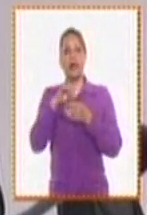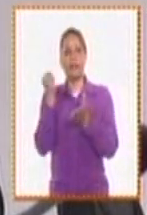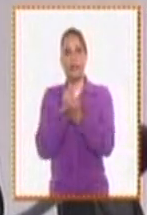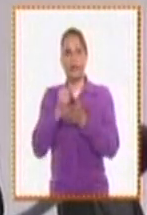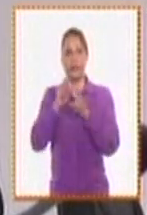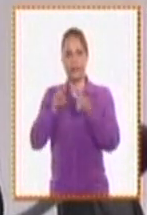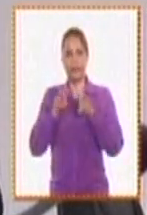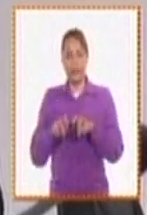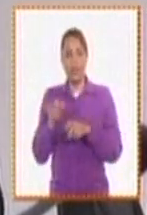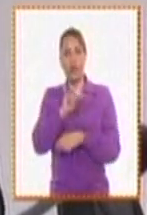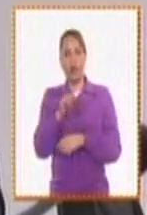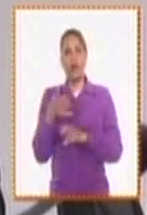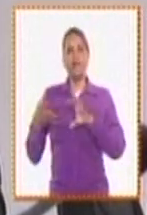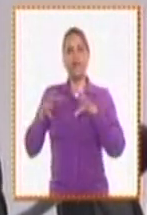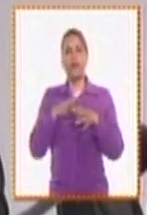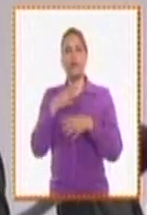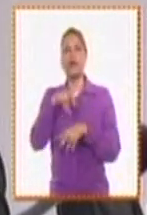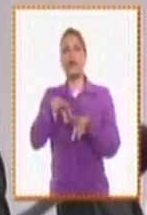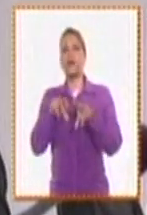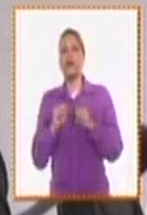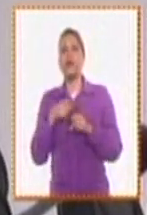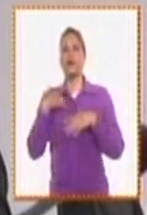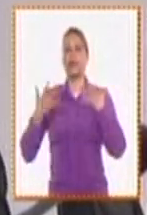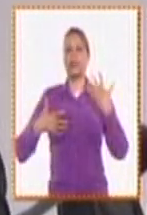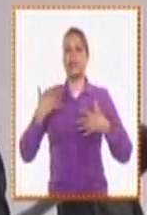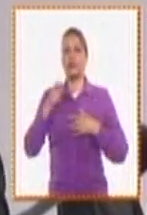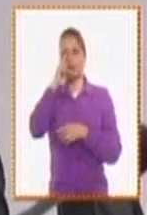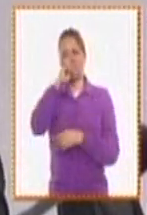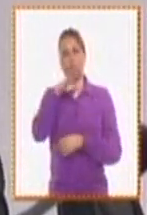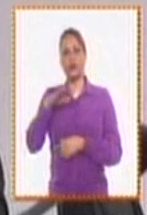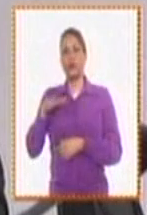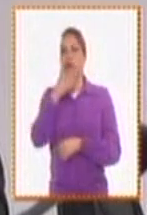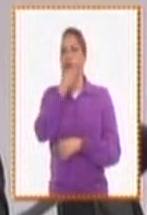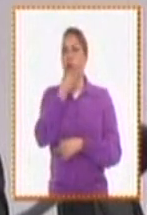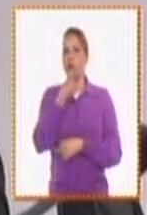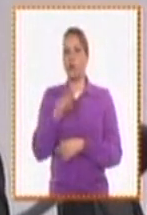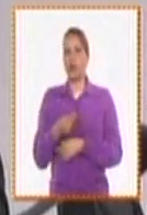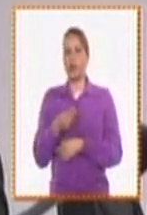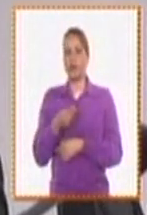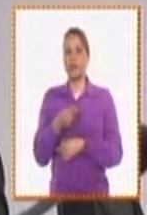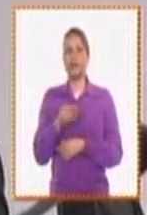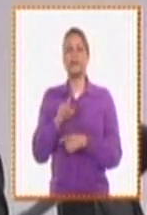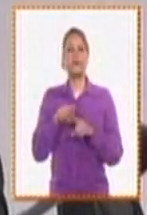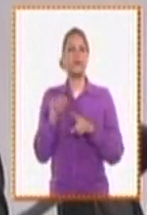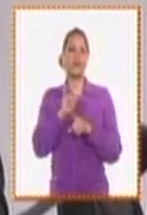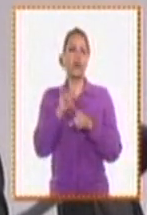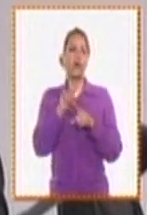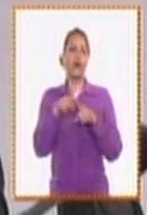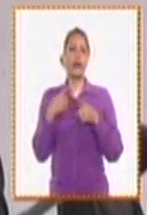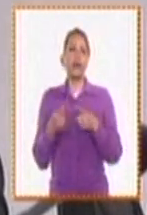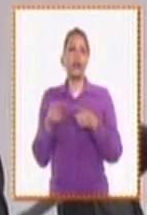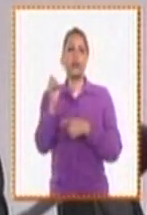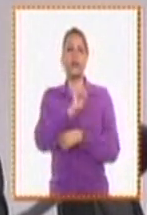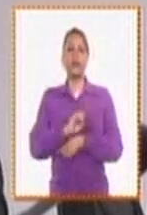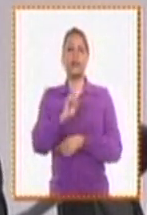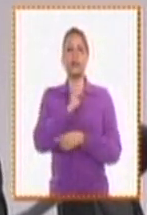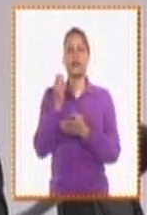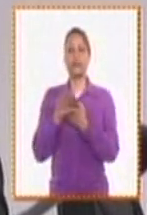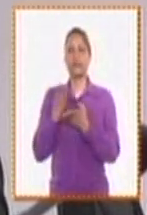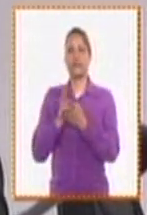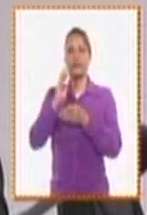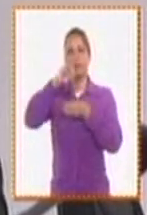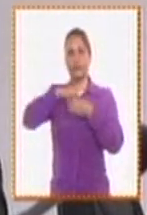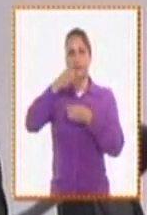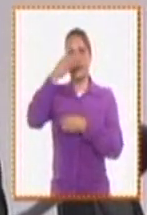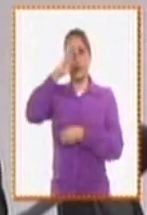formas también de poder contribuir a la recreación de nuestros niños, adolescentes, jóvenes cubanos. Para eso también las organizaciones estudiantiles en Cuba